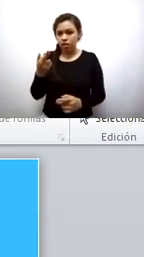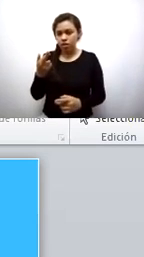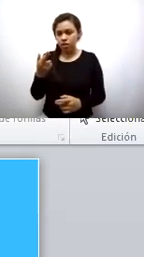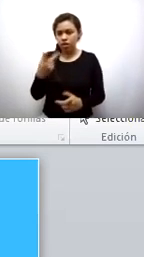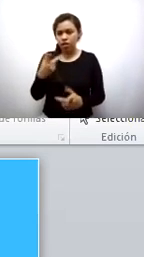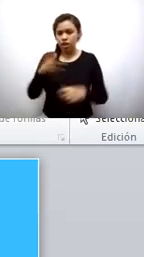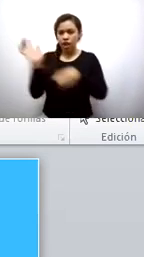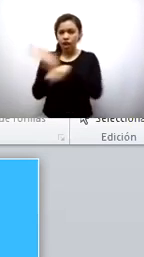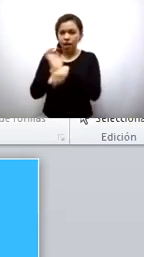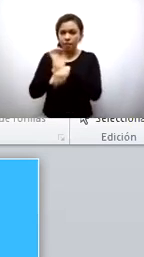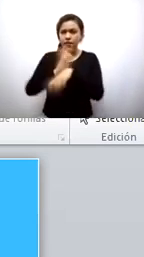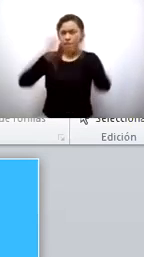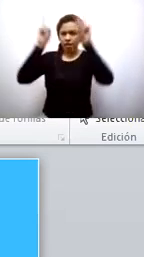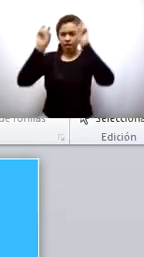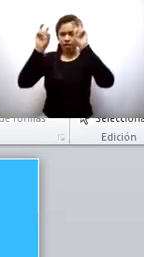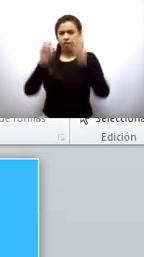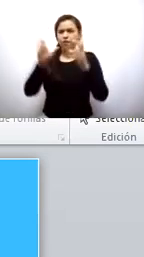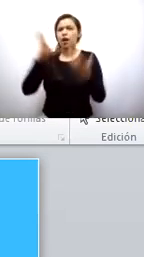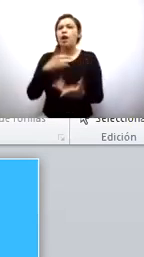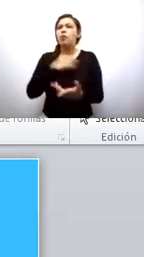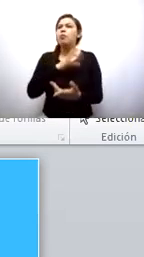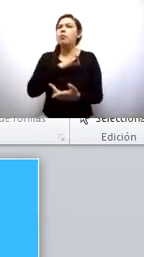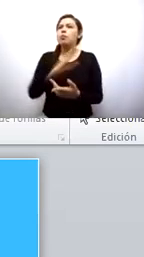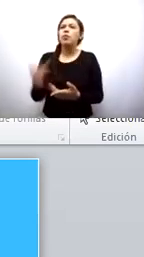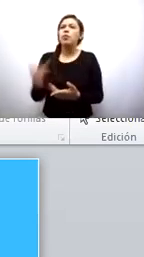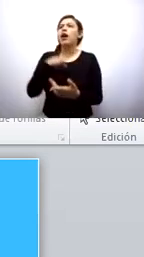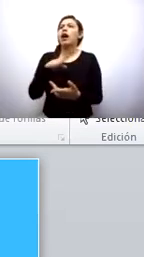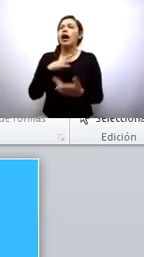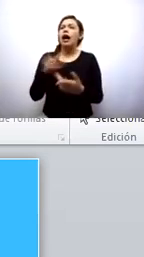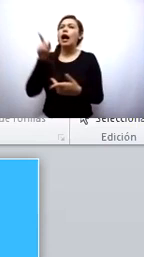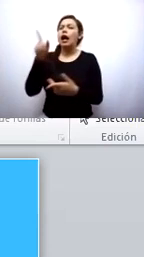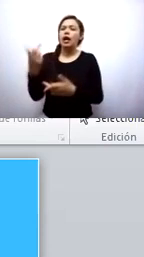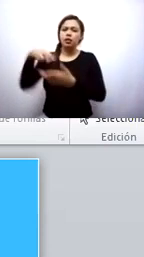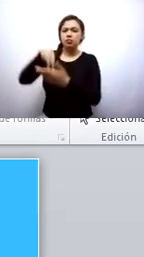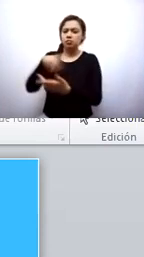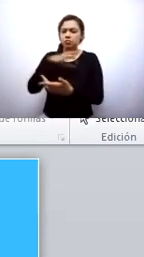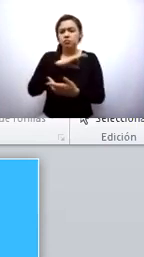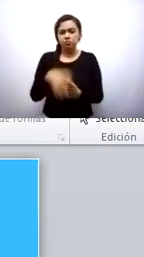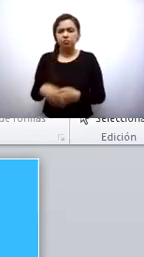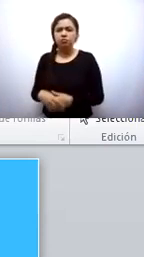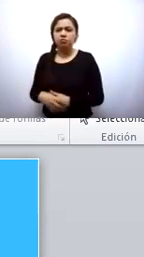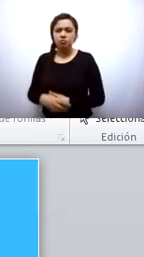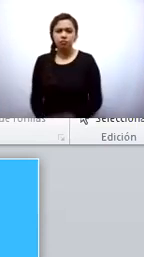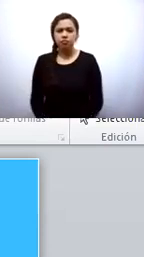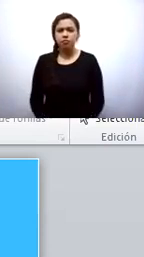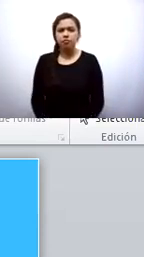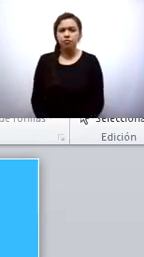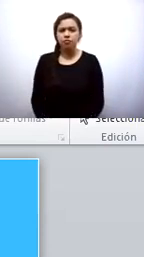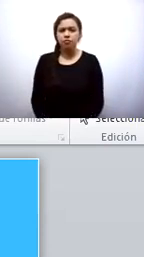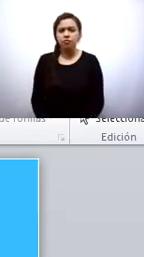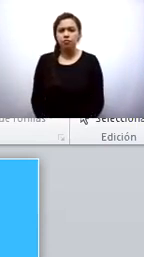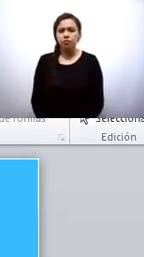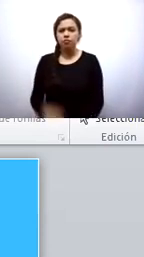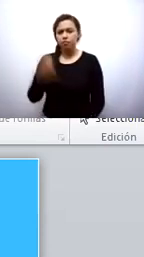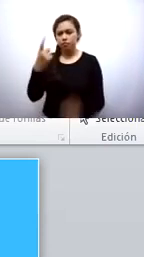la temática, podamos tener ese recurso allá en presencial. Y mediante estos dispositivos,